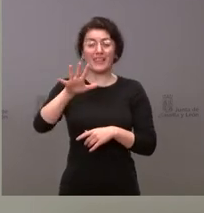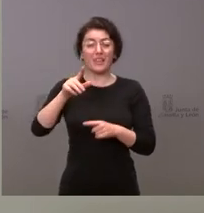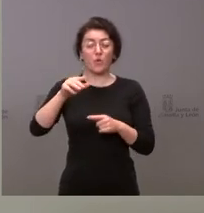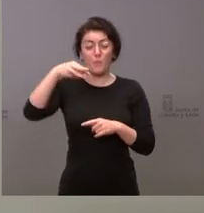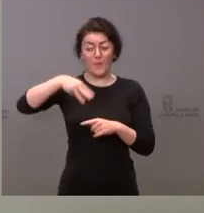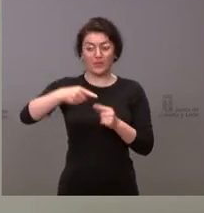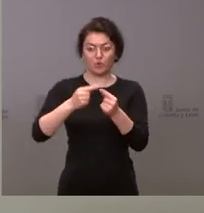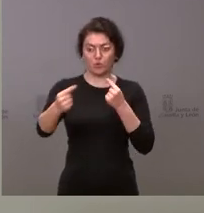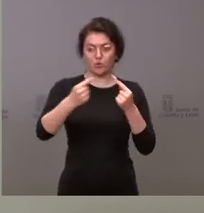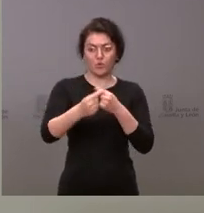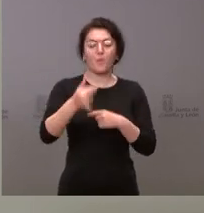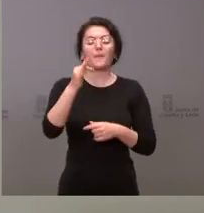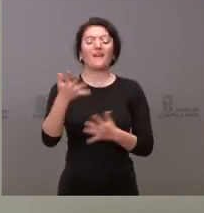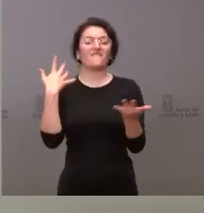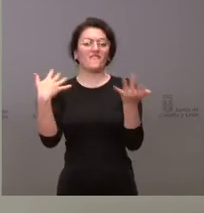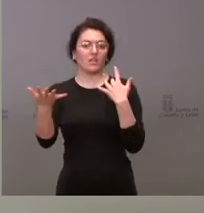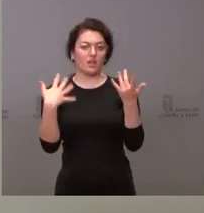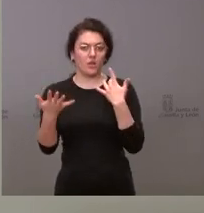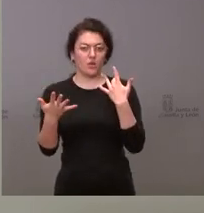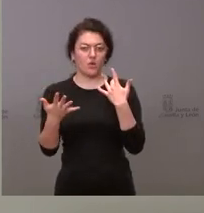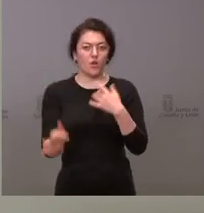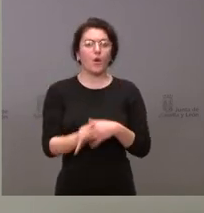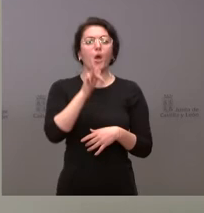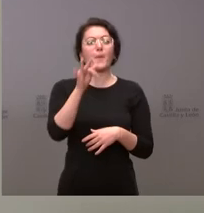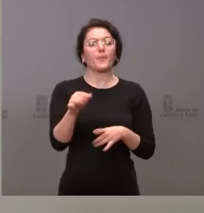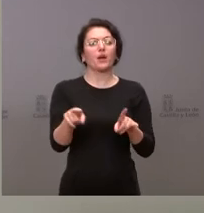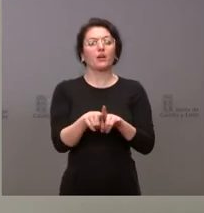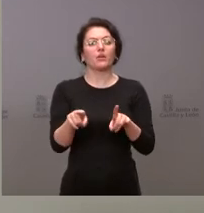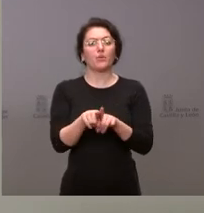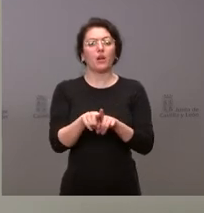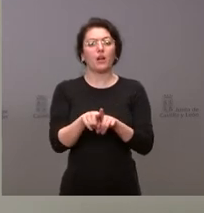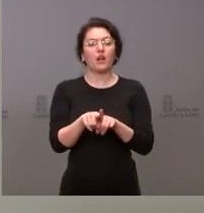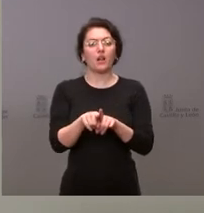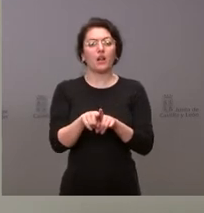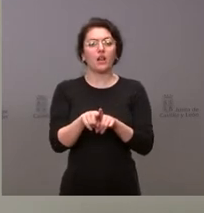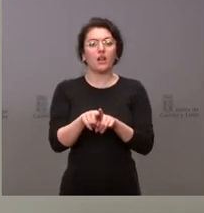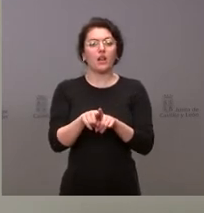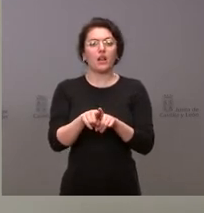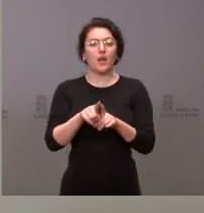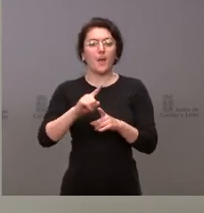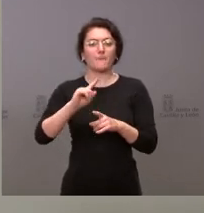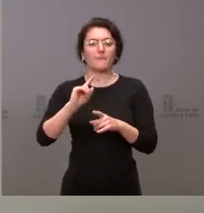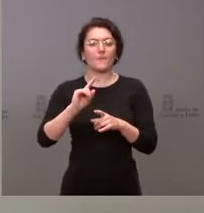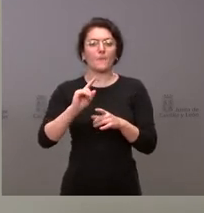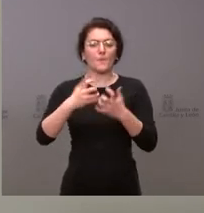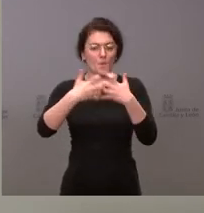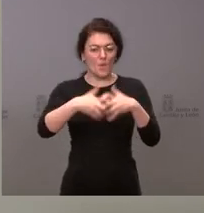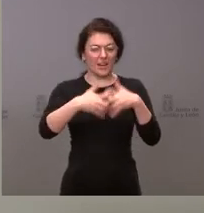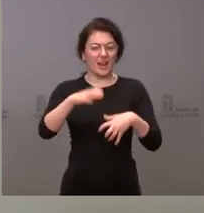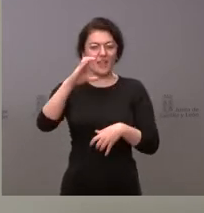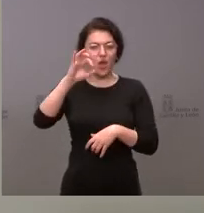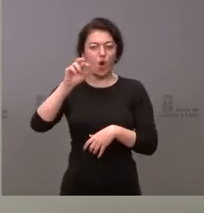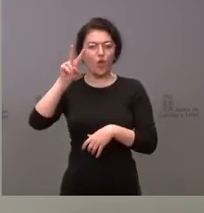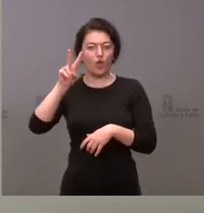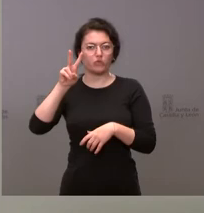además se adquirieron como ustedes recordarán un bueno de co2 para que ésta pues